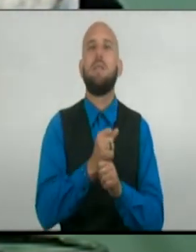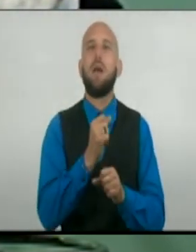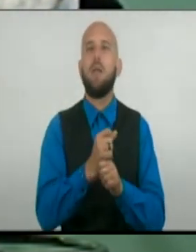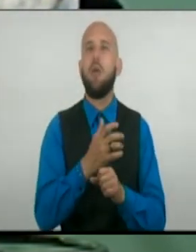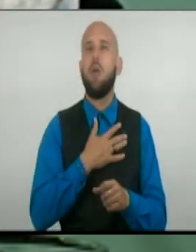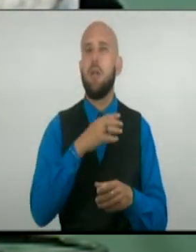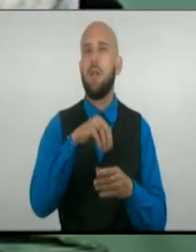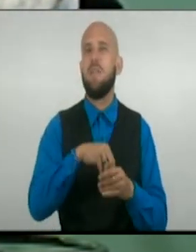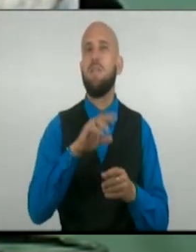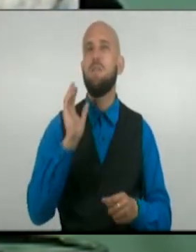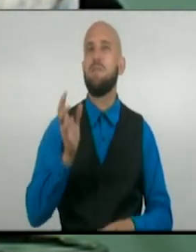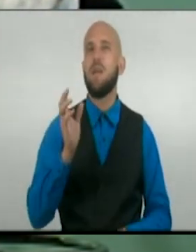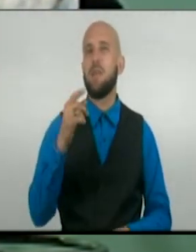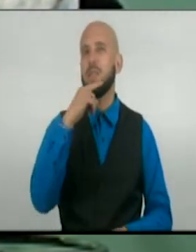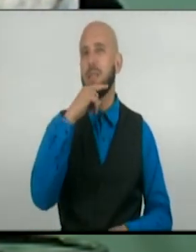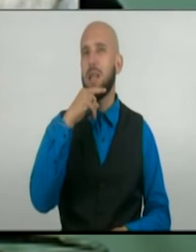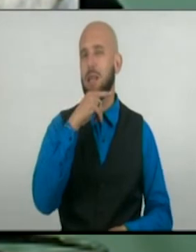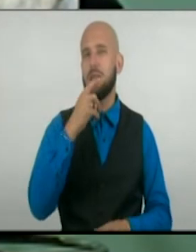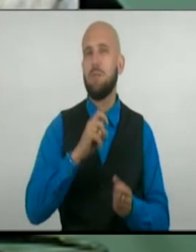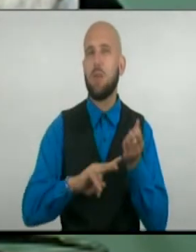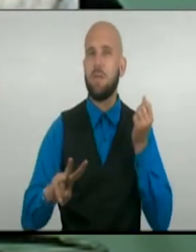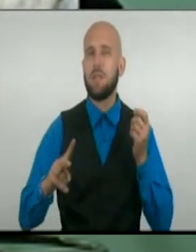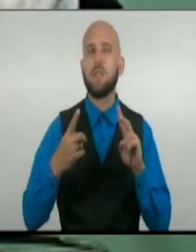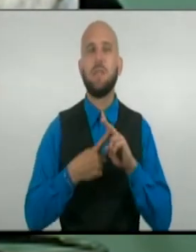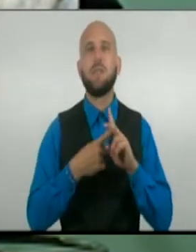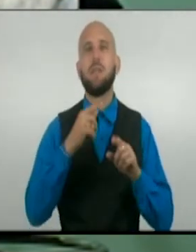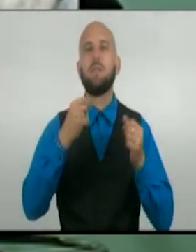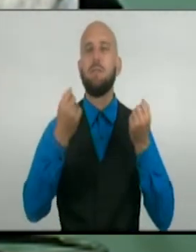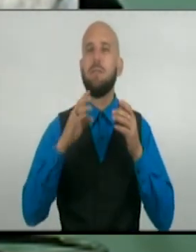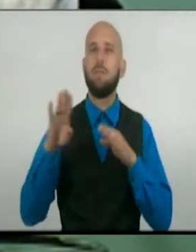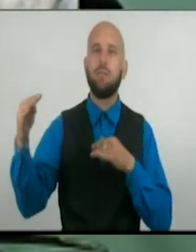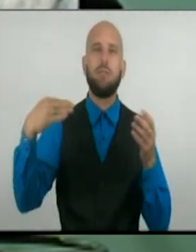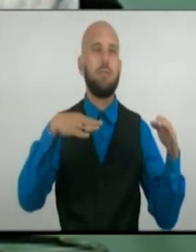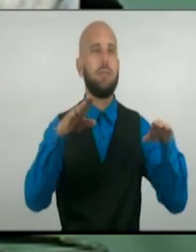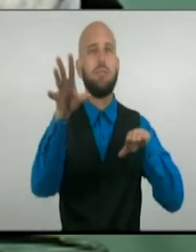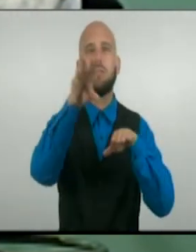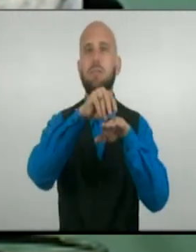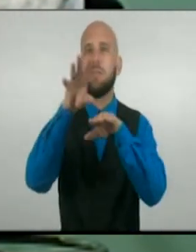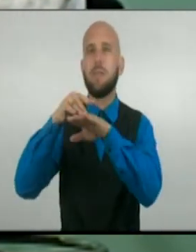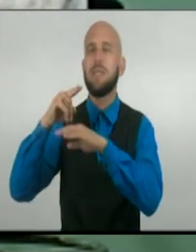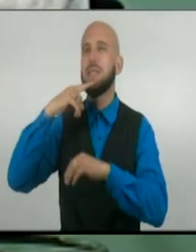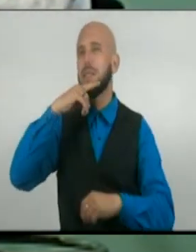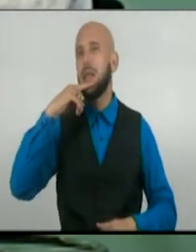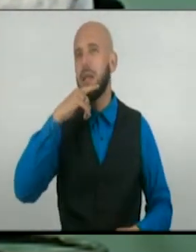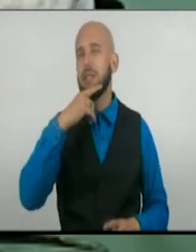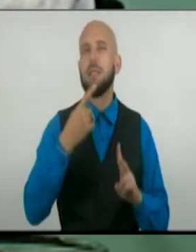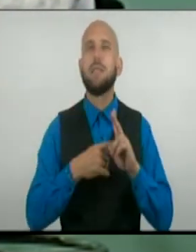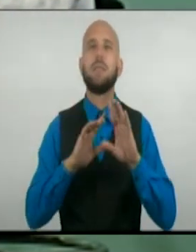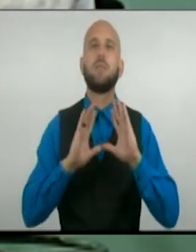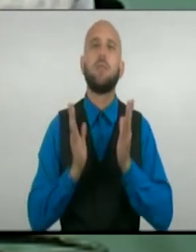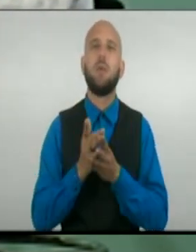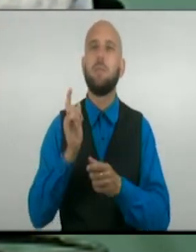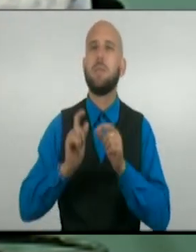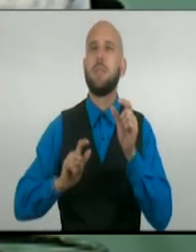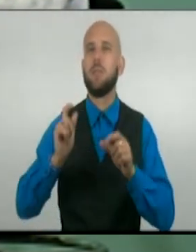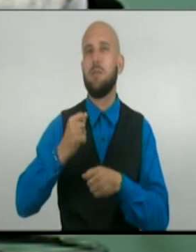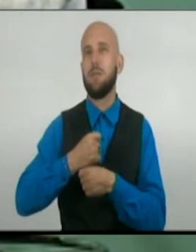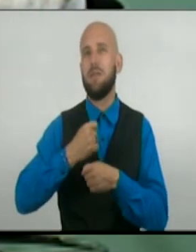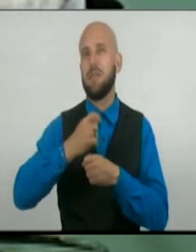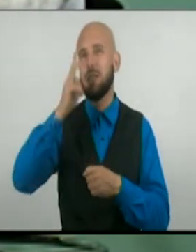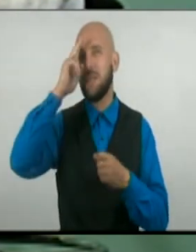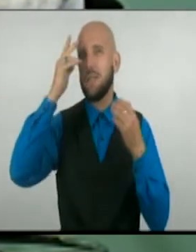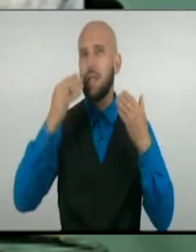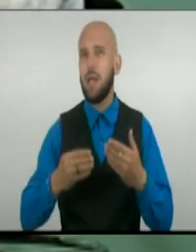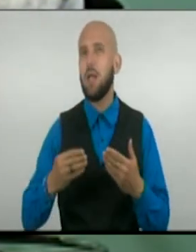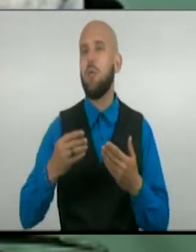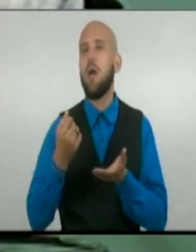de los municipios también a todos los colectores móviles en definitiva a todas las personas del sistema de la salud que intervienen en